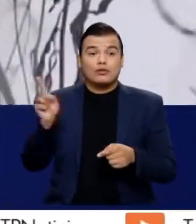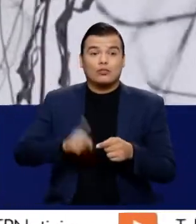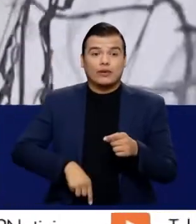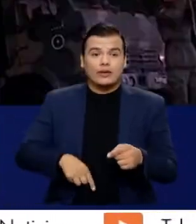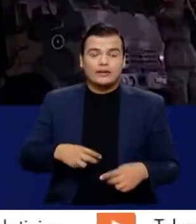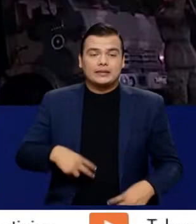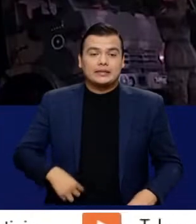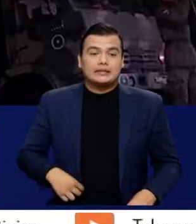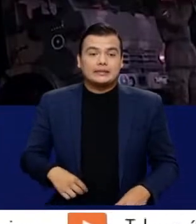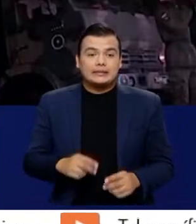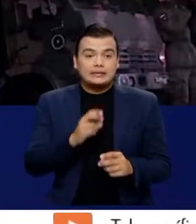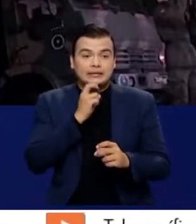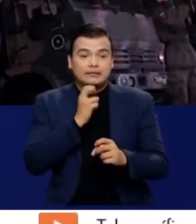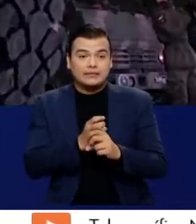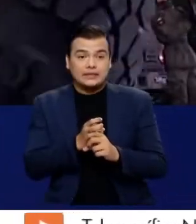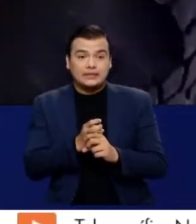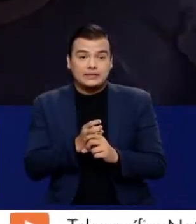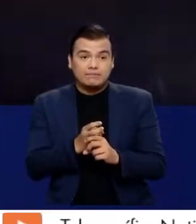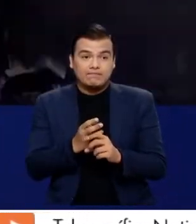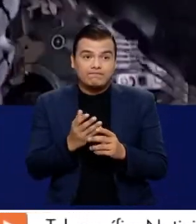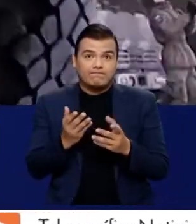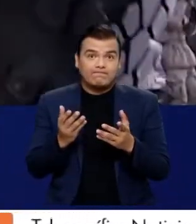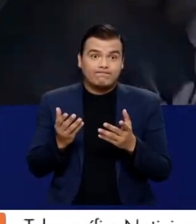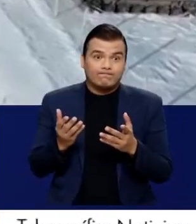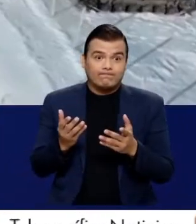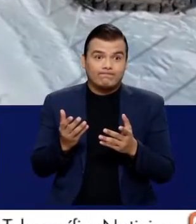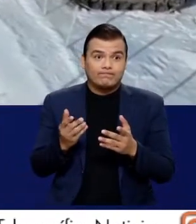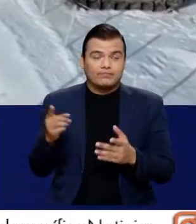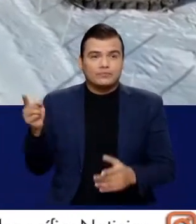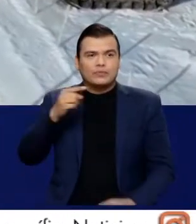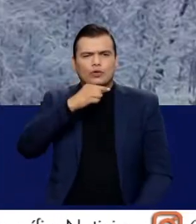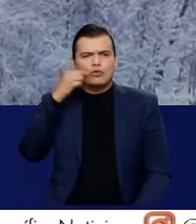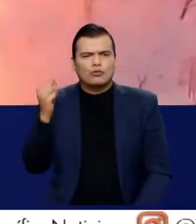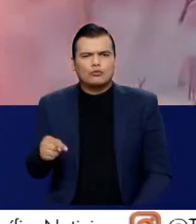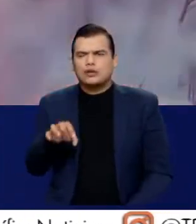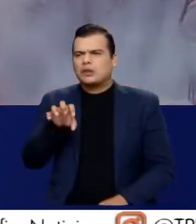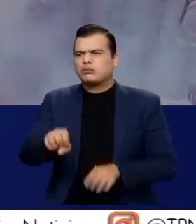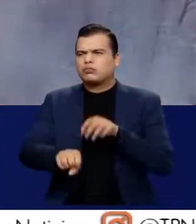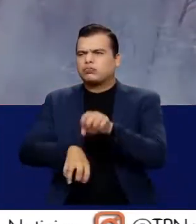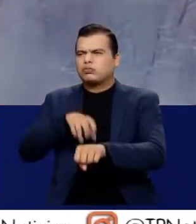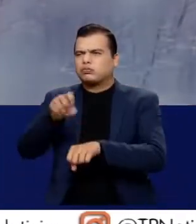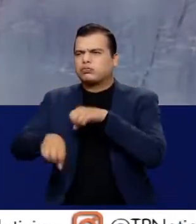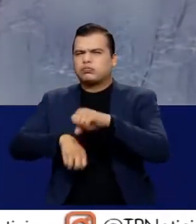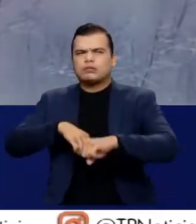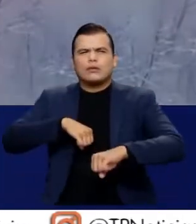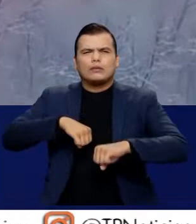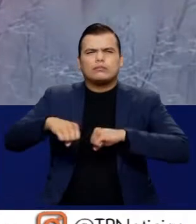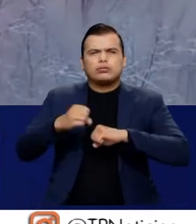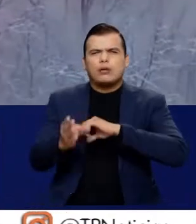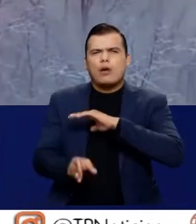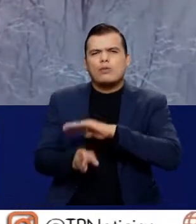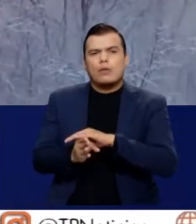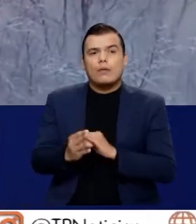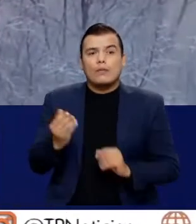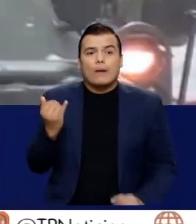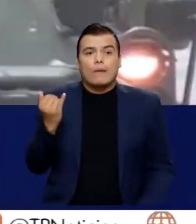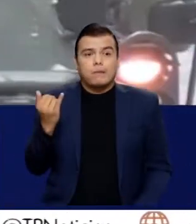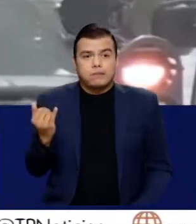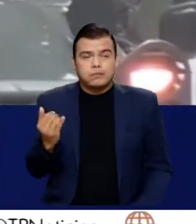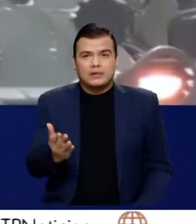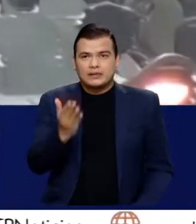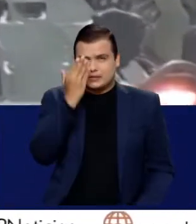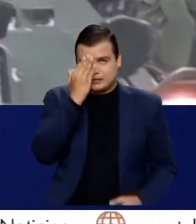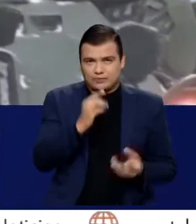que puede lamentablemente servir como incentivo para putin para poder avanzar con sus planes sabemos qué otan